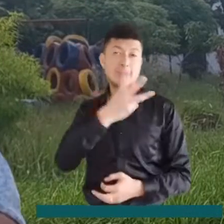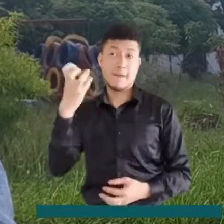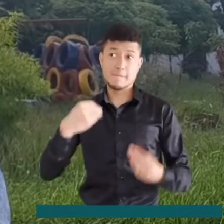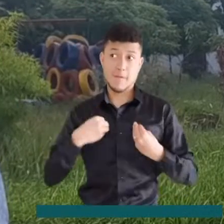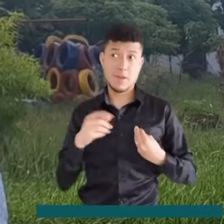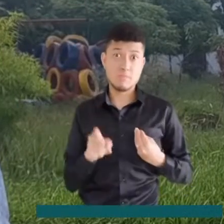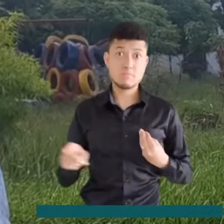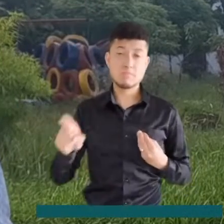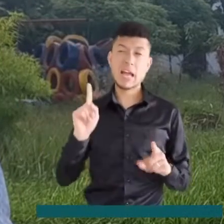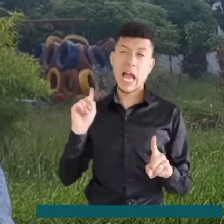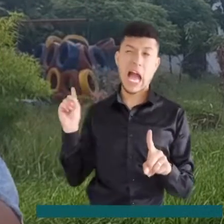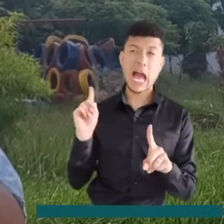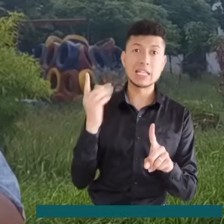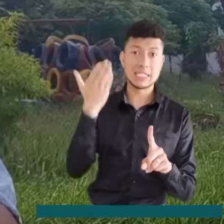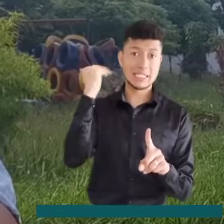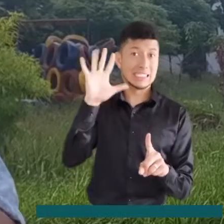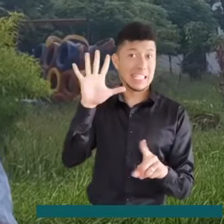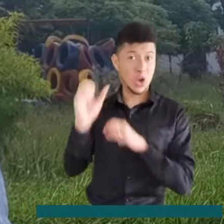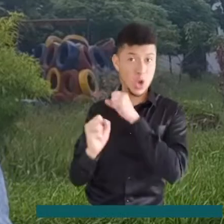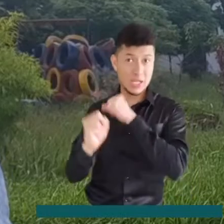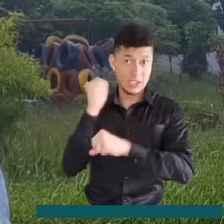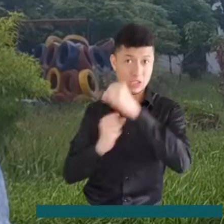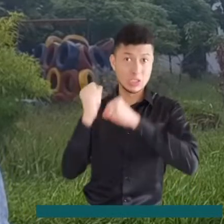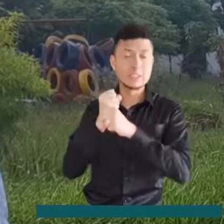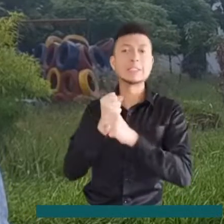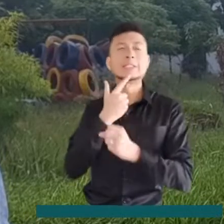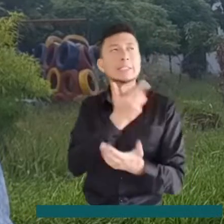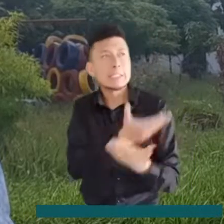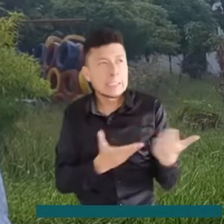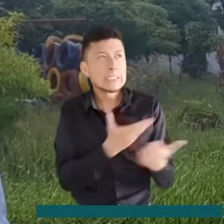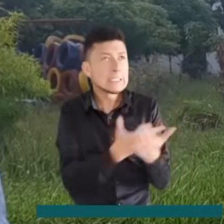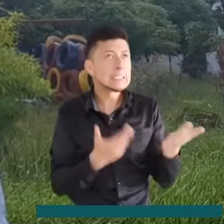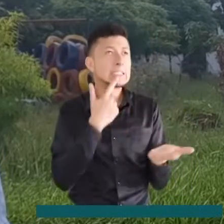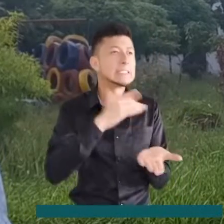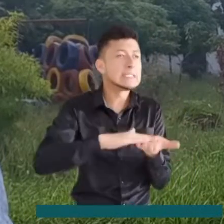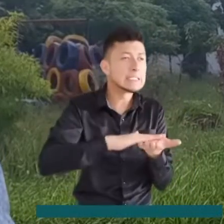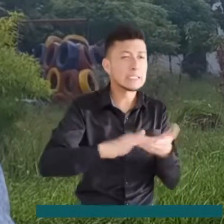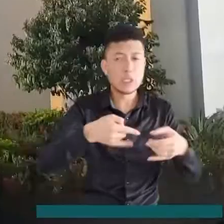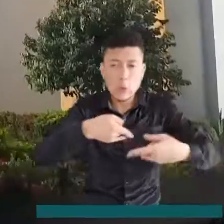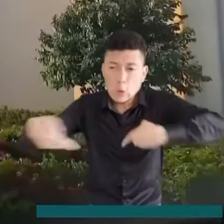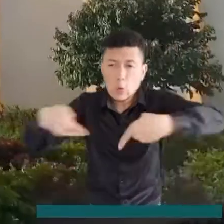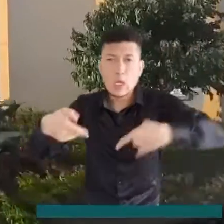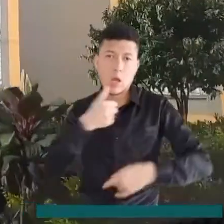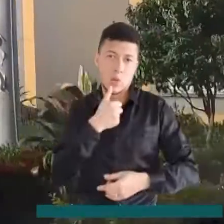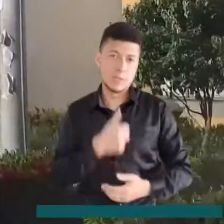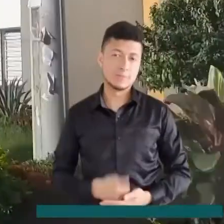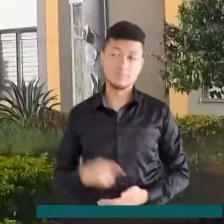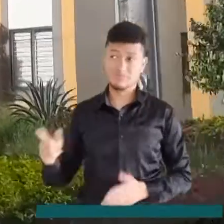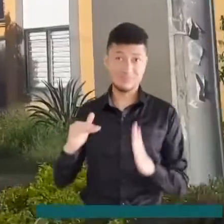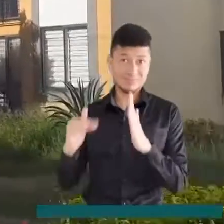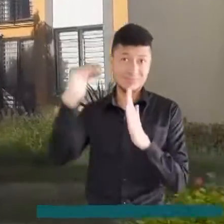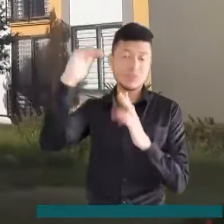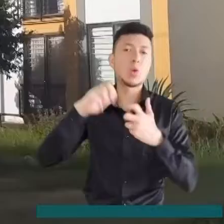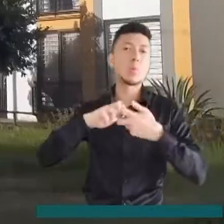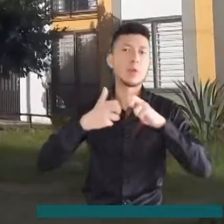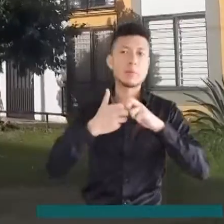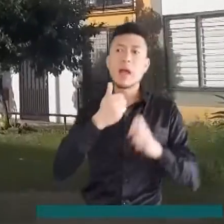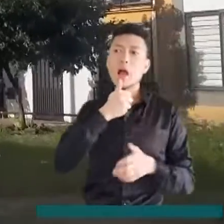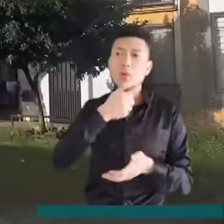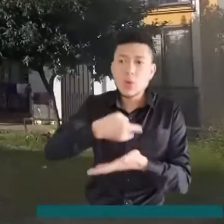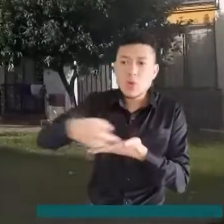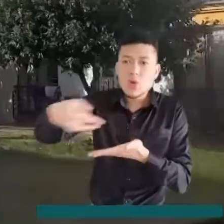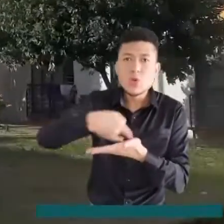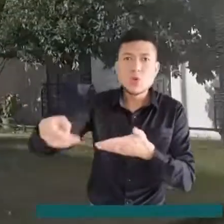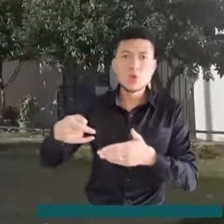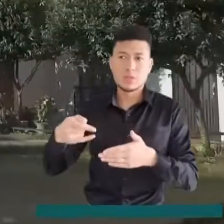familias que reclaman desde hace 5 años una solución definitiva al suministro de agua. Desde que los apartamentos fueron entregados han tenido